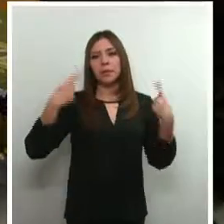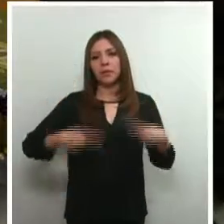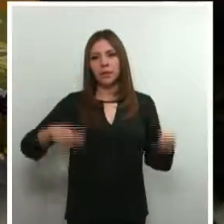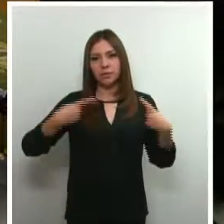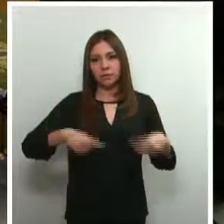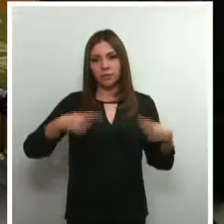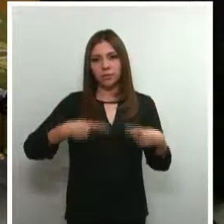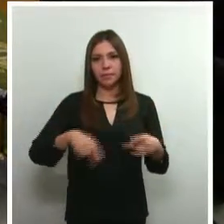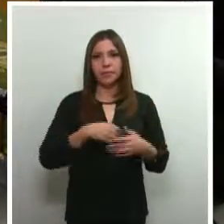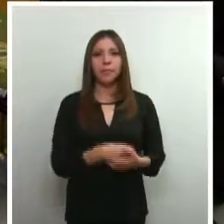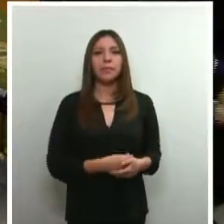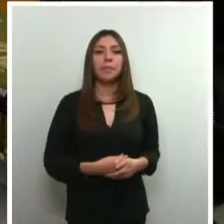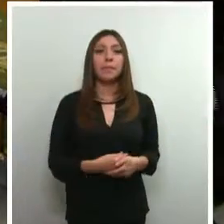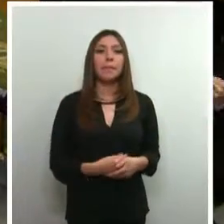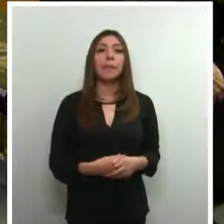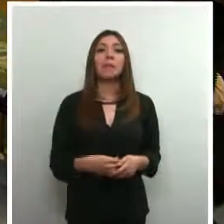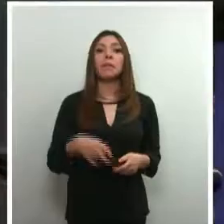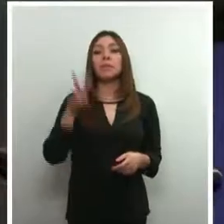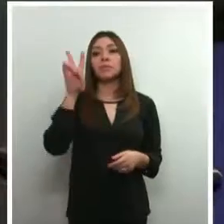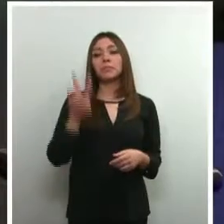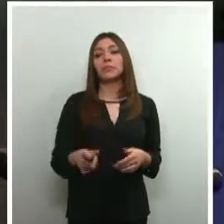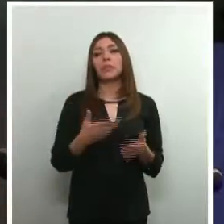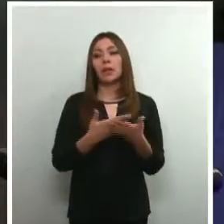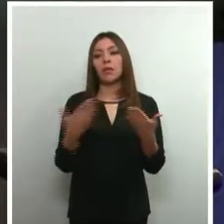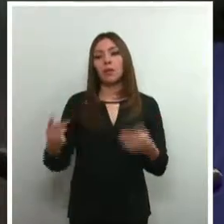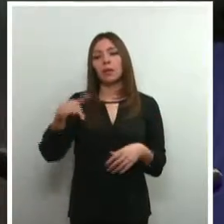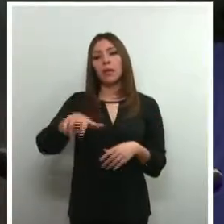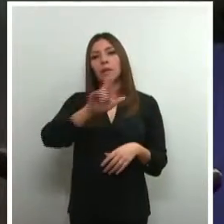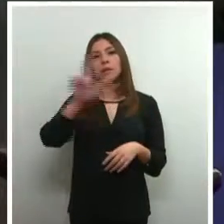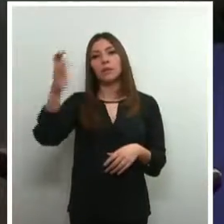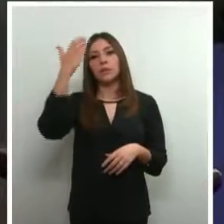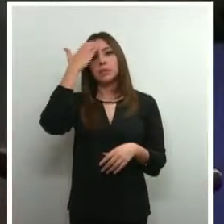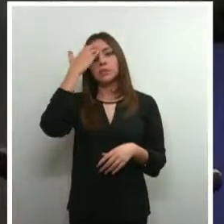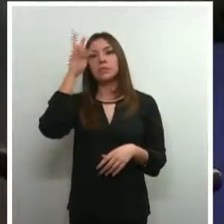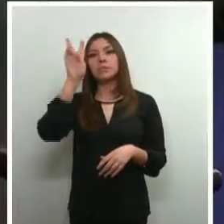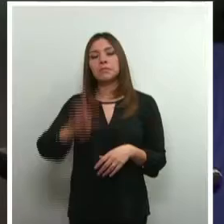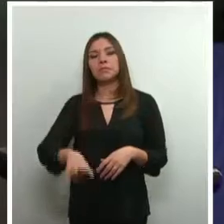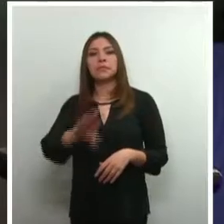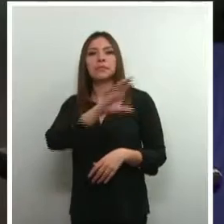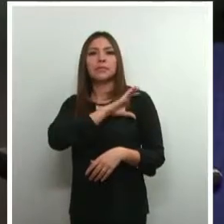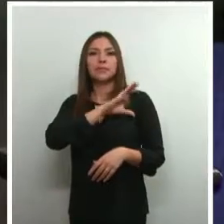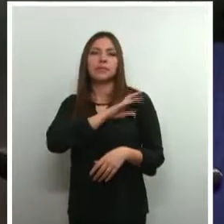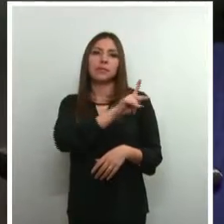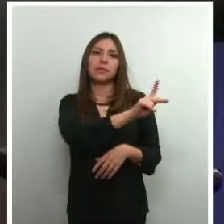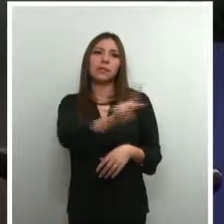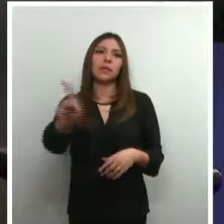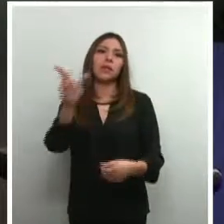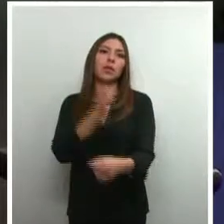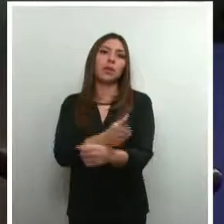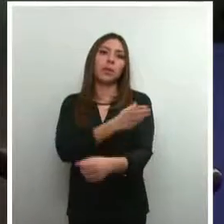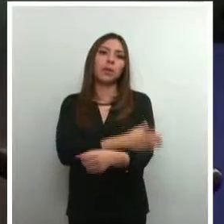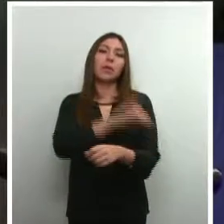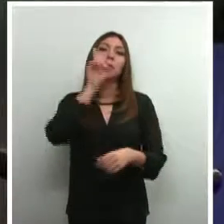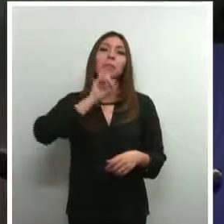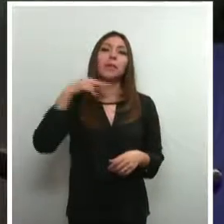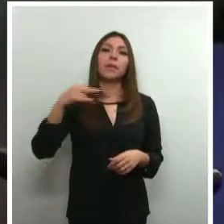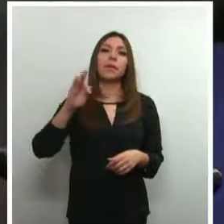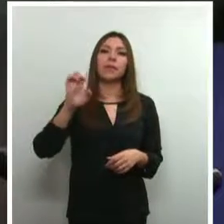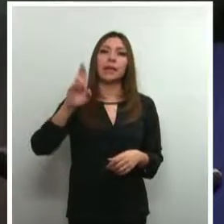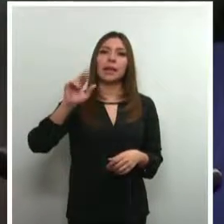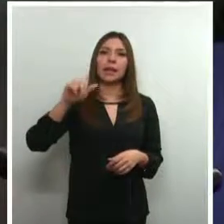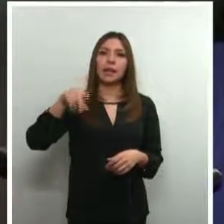personas. Aquí mi reconocimiento cariñoso a mis compañeras Fernanda